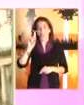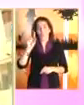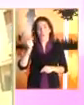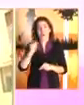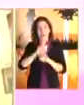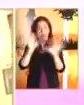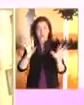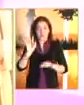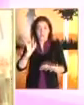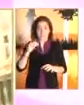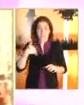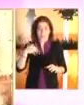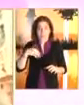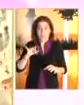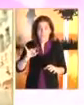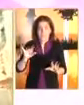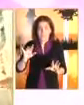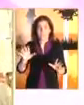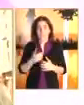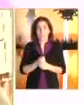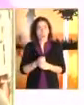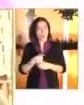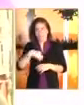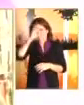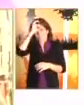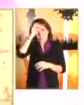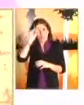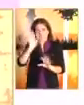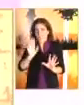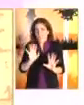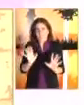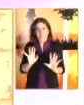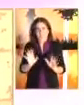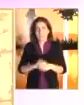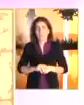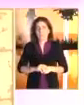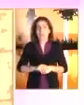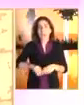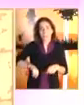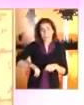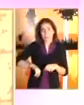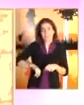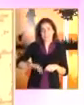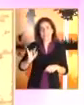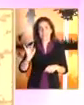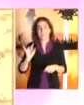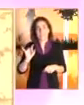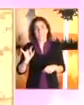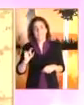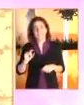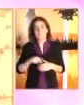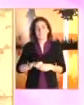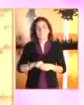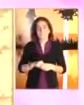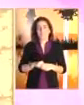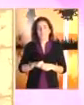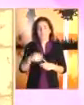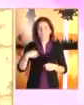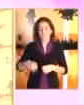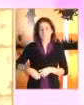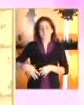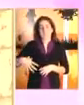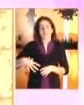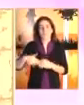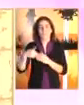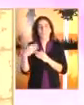está. Pues ni idea, directamente ni idea. Un apéndice. Eso ya se sale para afuera, se reventa,